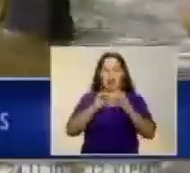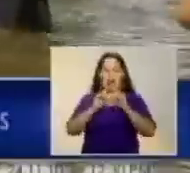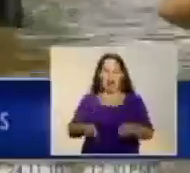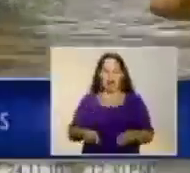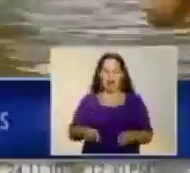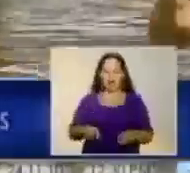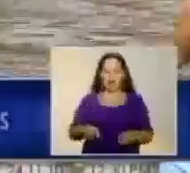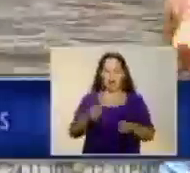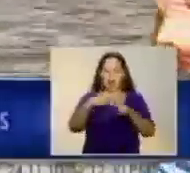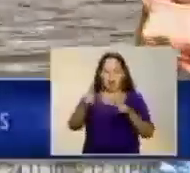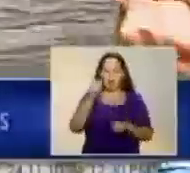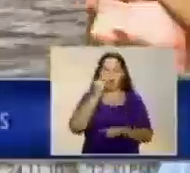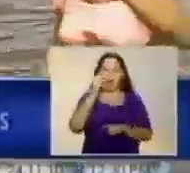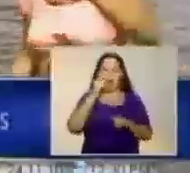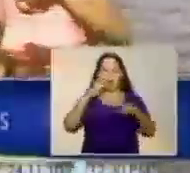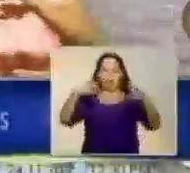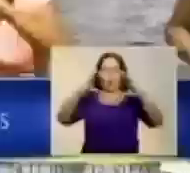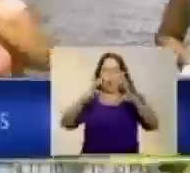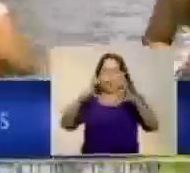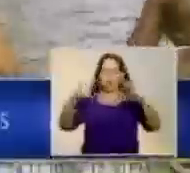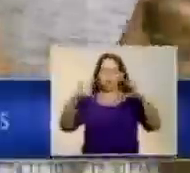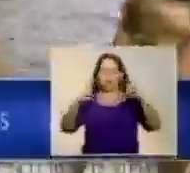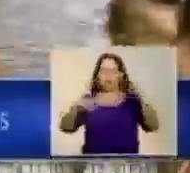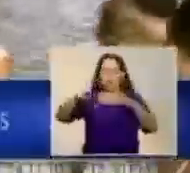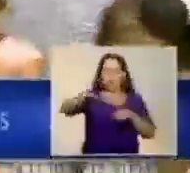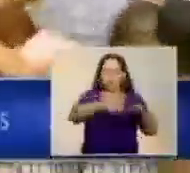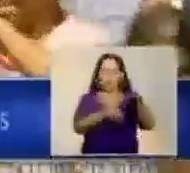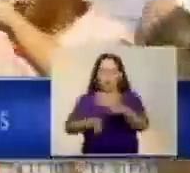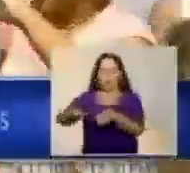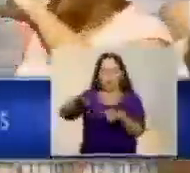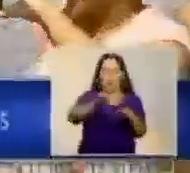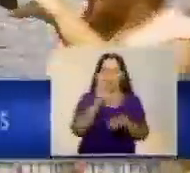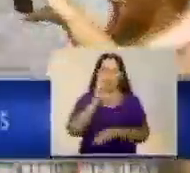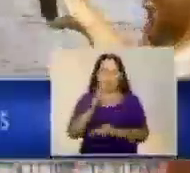a los muchachos allá arriba de un colchón inflable.